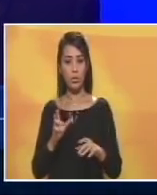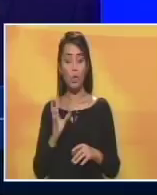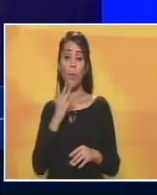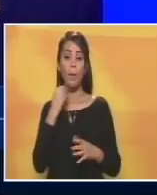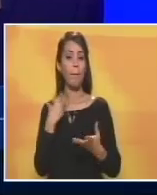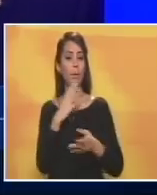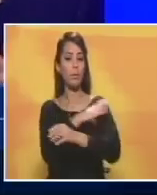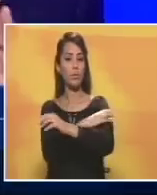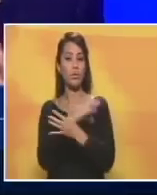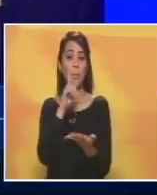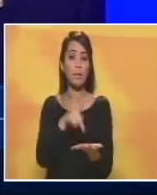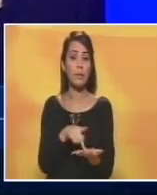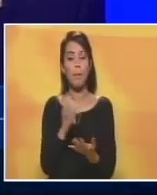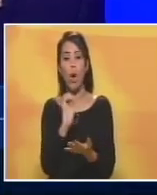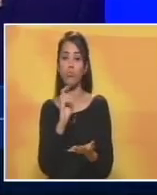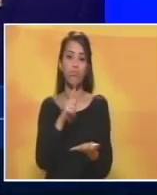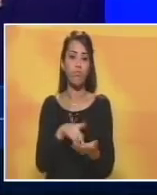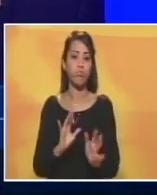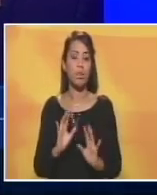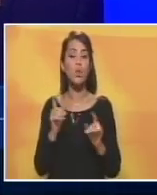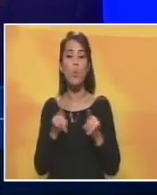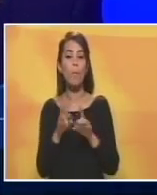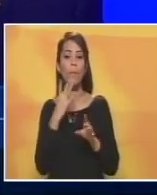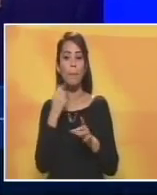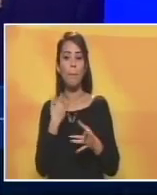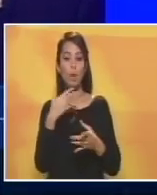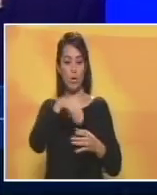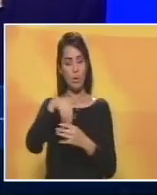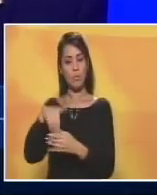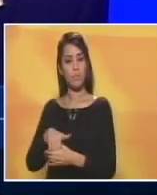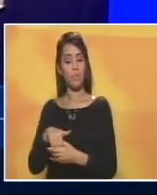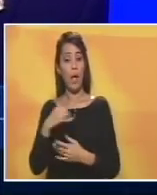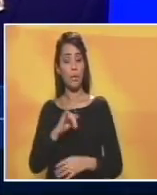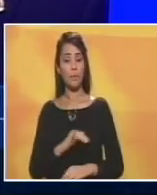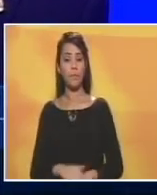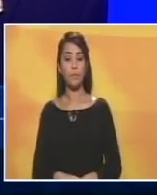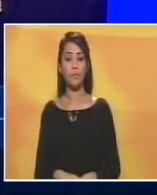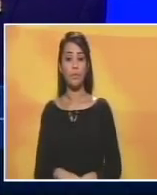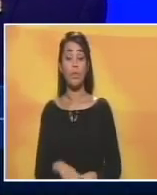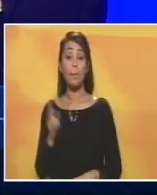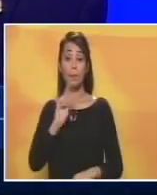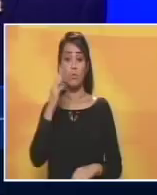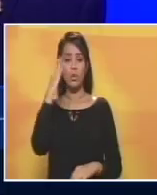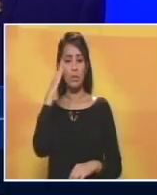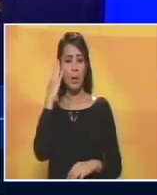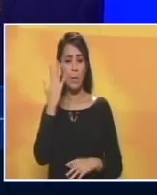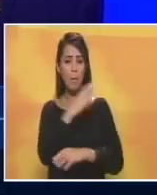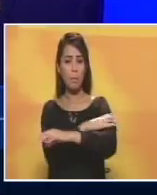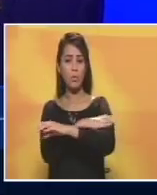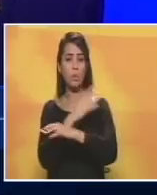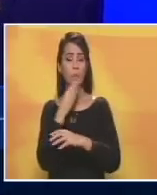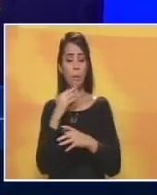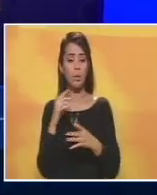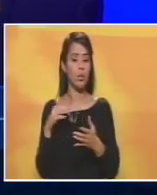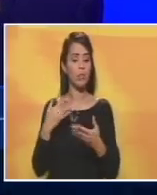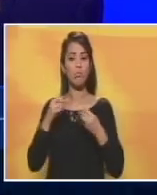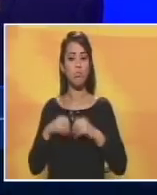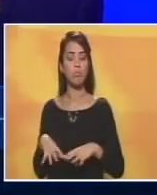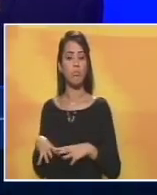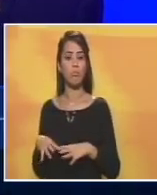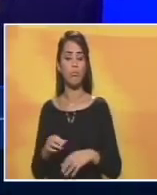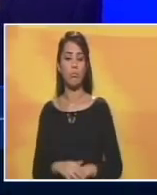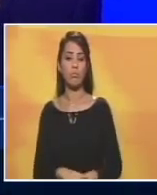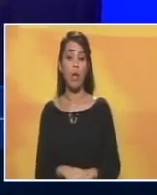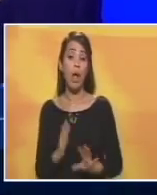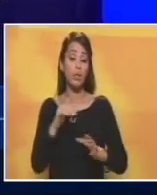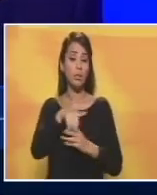o sin oposición. Ellos que tomen su decisión, ya ustedes saben y el país también sabe lo que ha ocurrido aquí cada vez que la oposición se retira. Bueno, simplemente se hacen